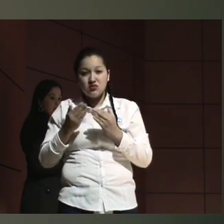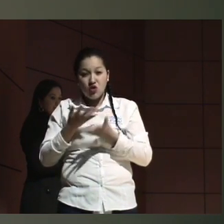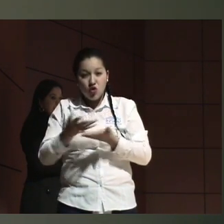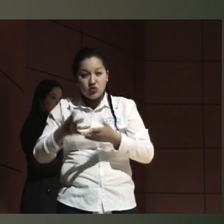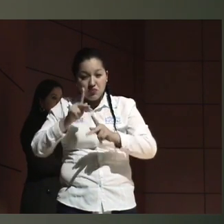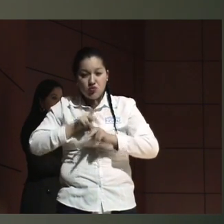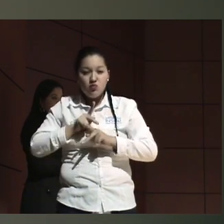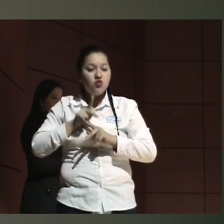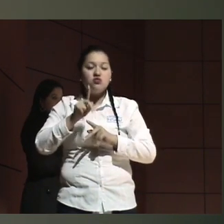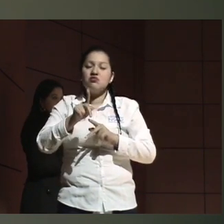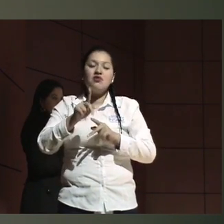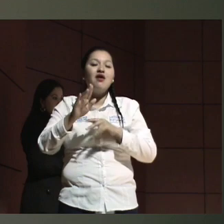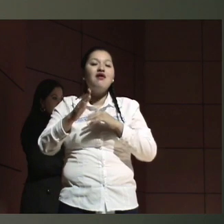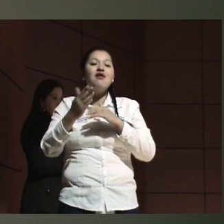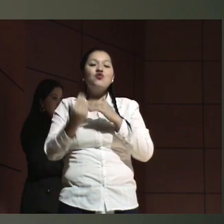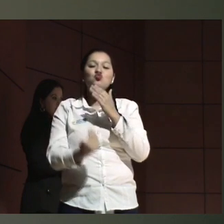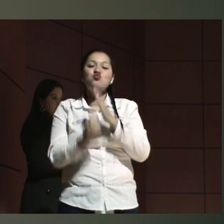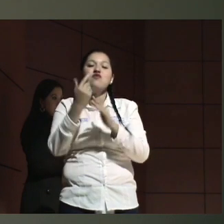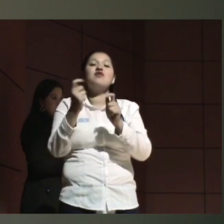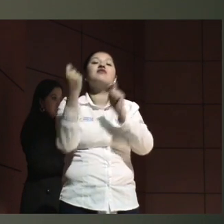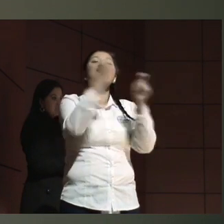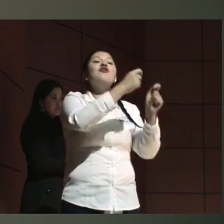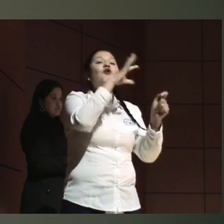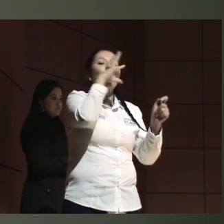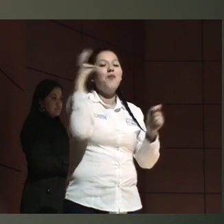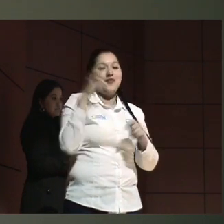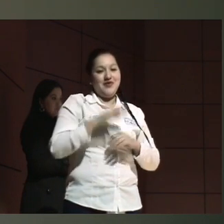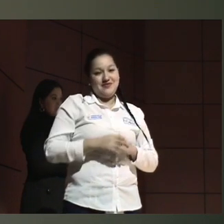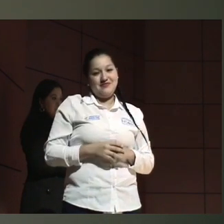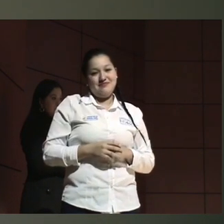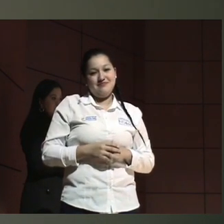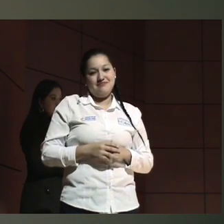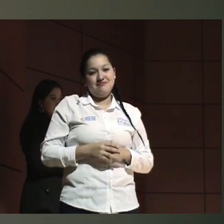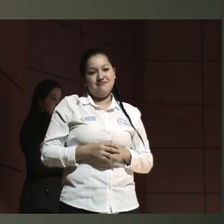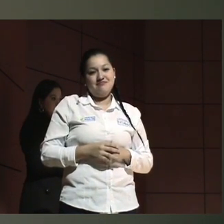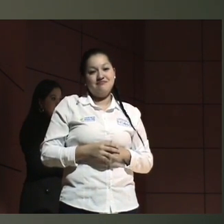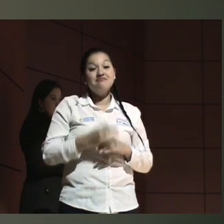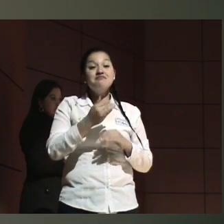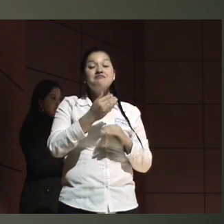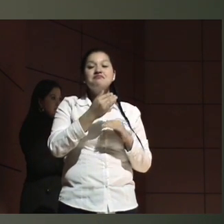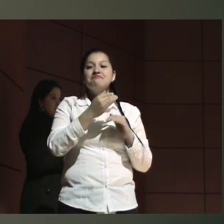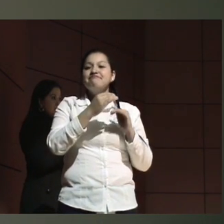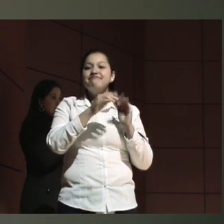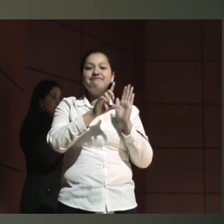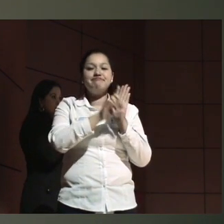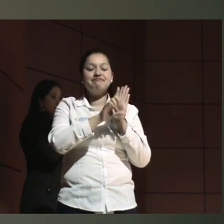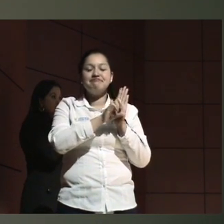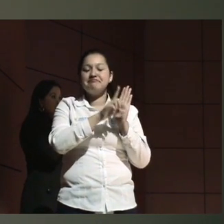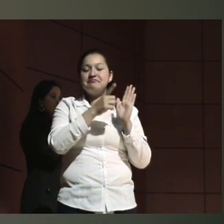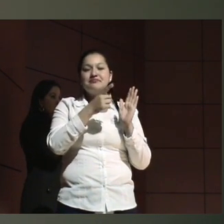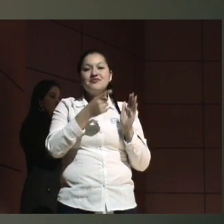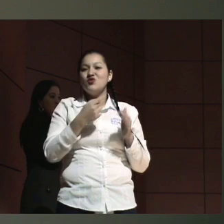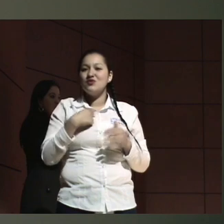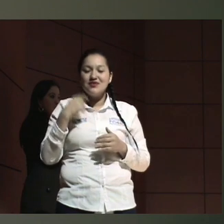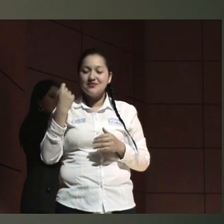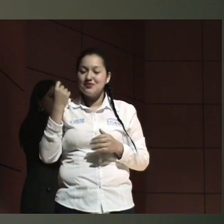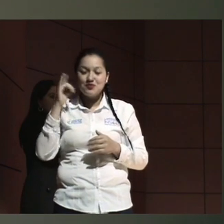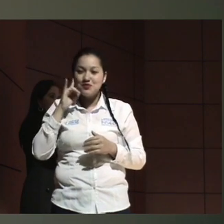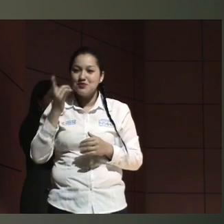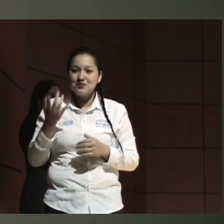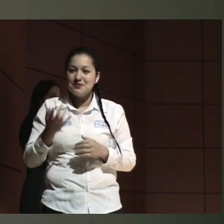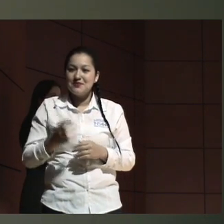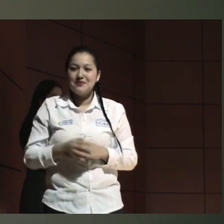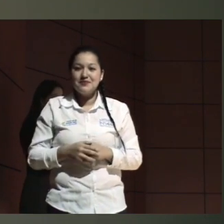sólo vino a quedar habilitada con la ley 28 del 32 para poder administrar y disponer libremente de los bienes propios